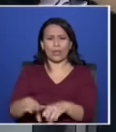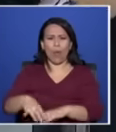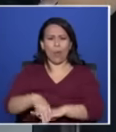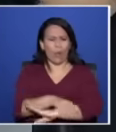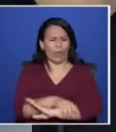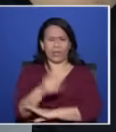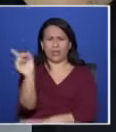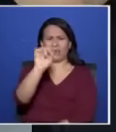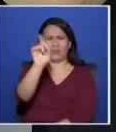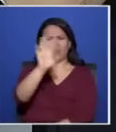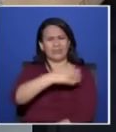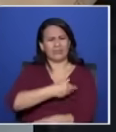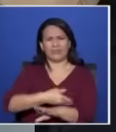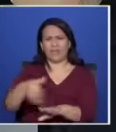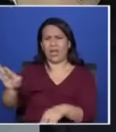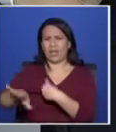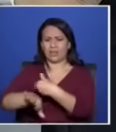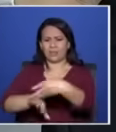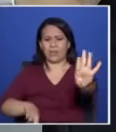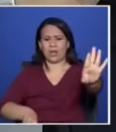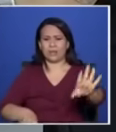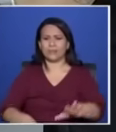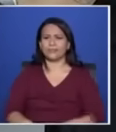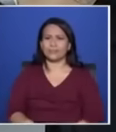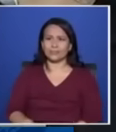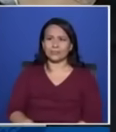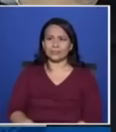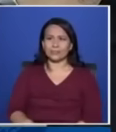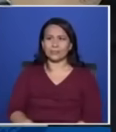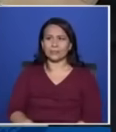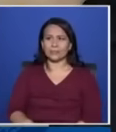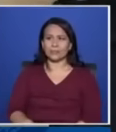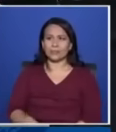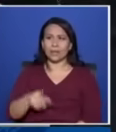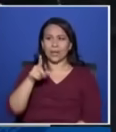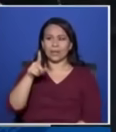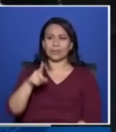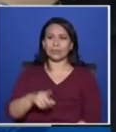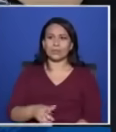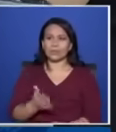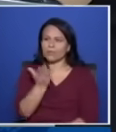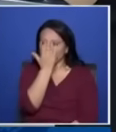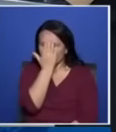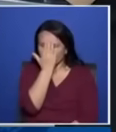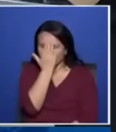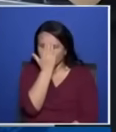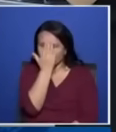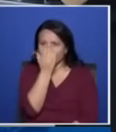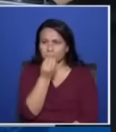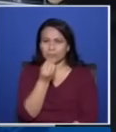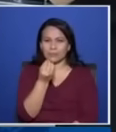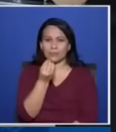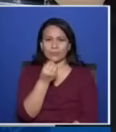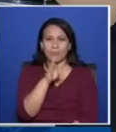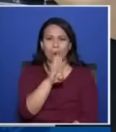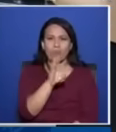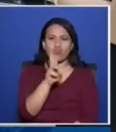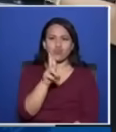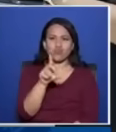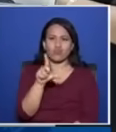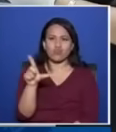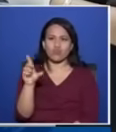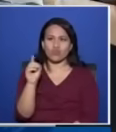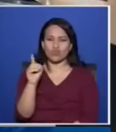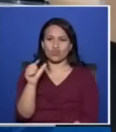botas. En los casos importantes, los perritos braquicefálicos, que son chatitos, como la raza Bulldog,